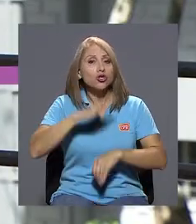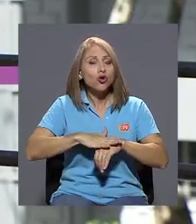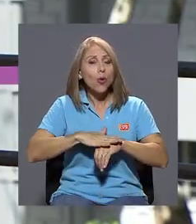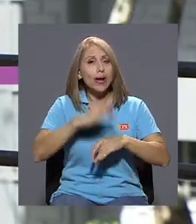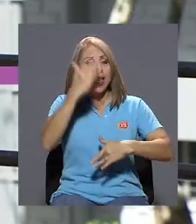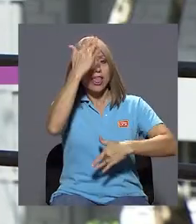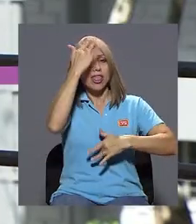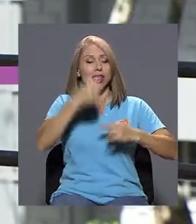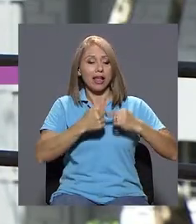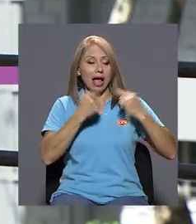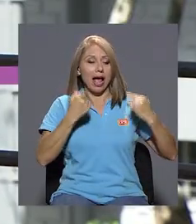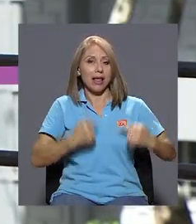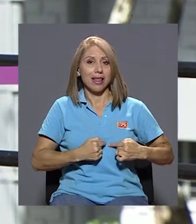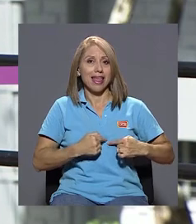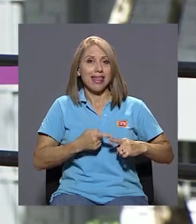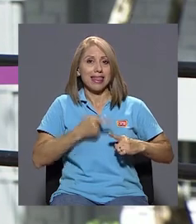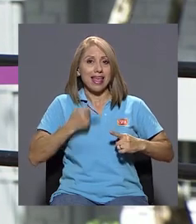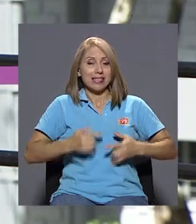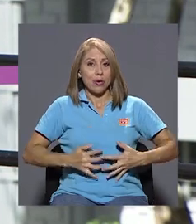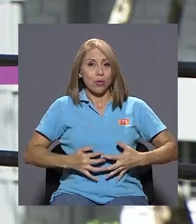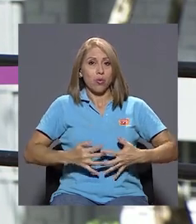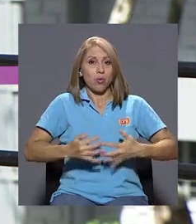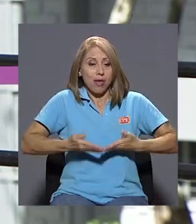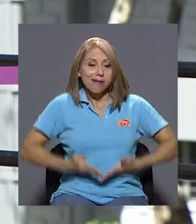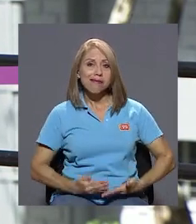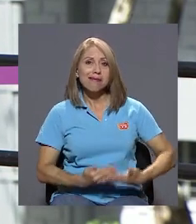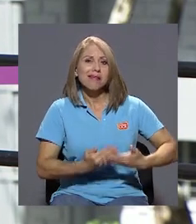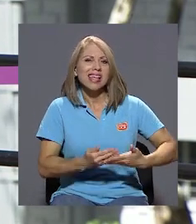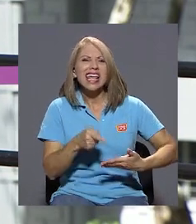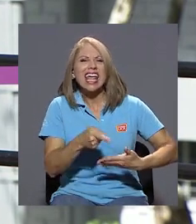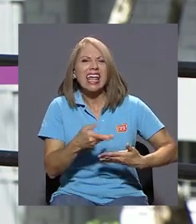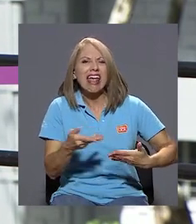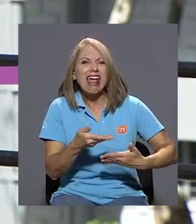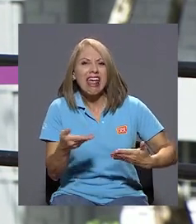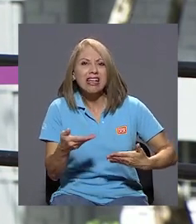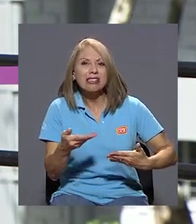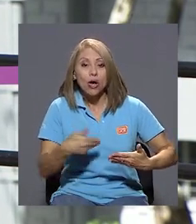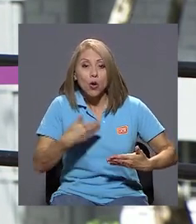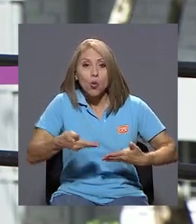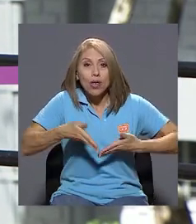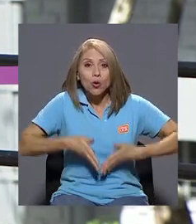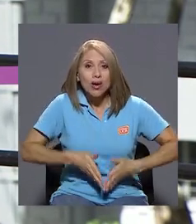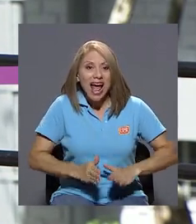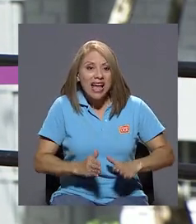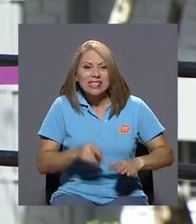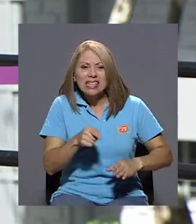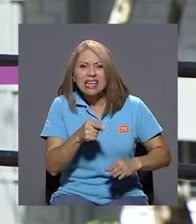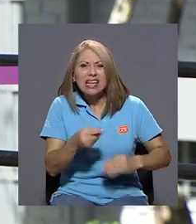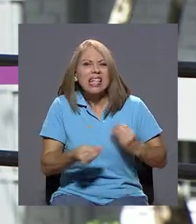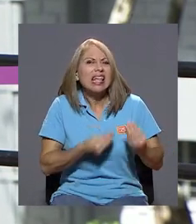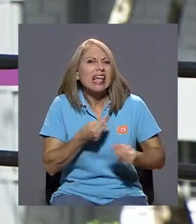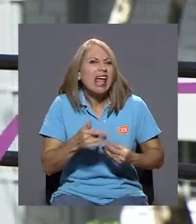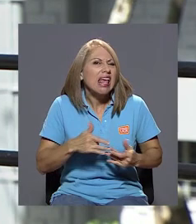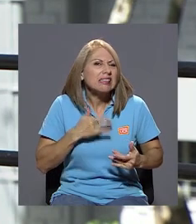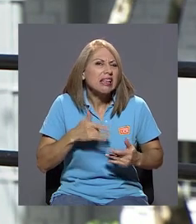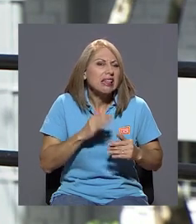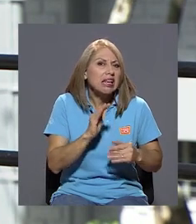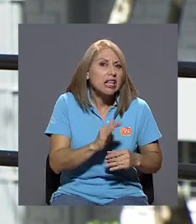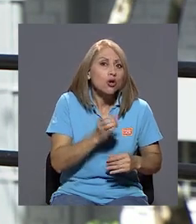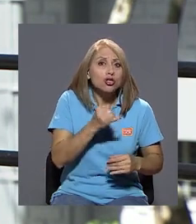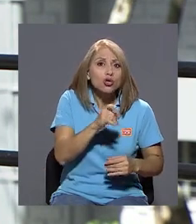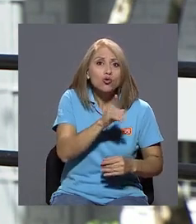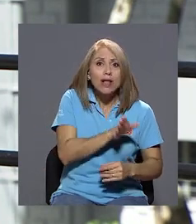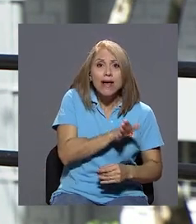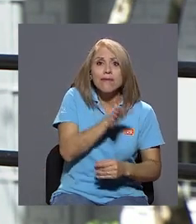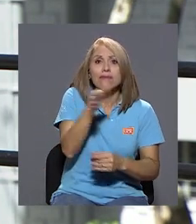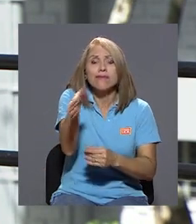conoce sobre las cardiopatías congénitas, de qué trata, de qué síntomas tienen los niños cuando nacen, cuando tienen una cardiopatía